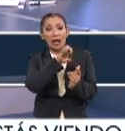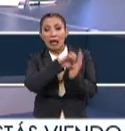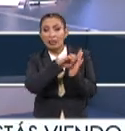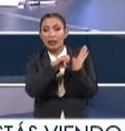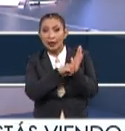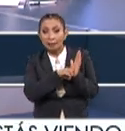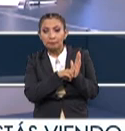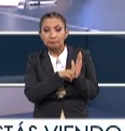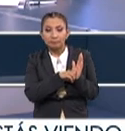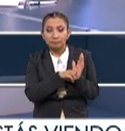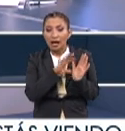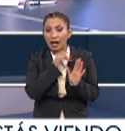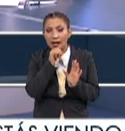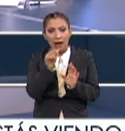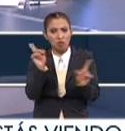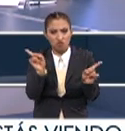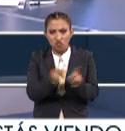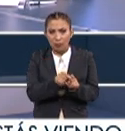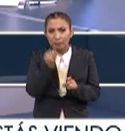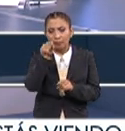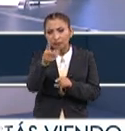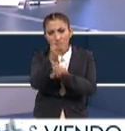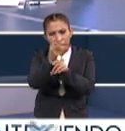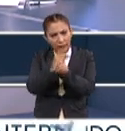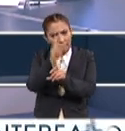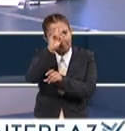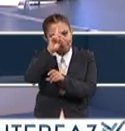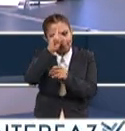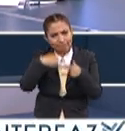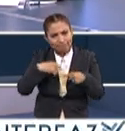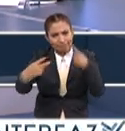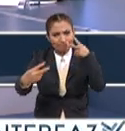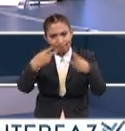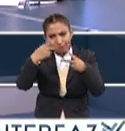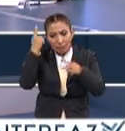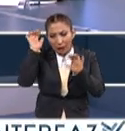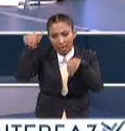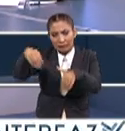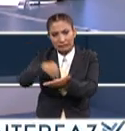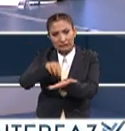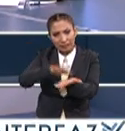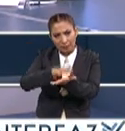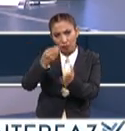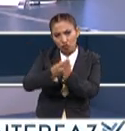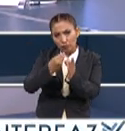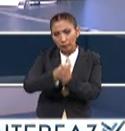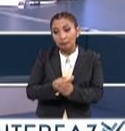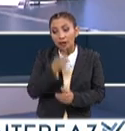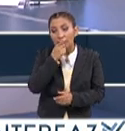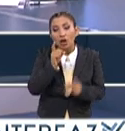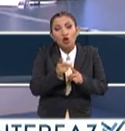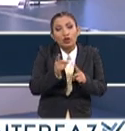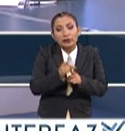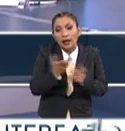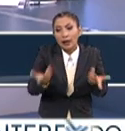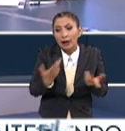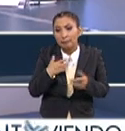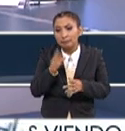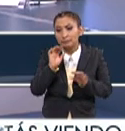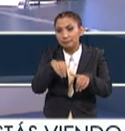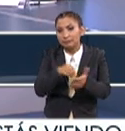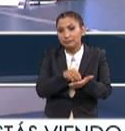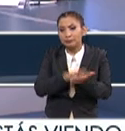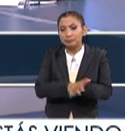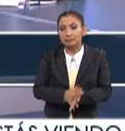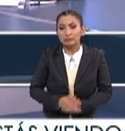ética. Pues ya nada más queda que invite a todos nuestros telespectadores a inscribirse a este MOOC. Y que nos diga dónde también, dónde se tienen que